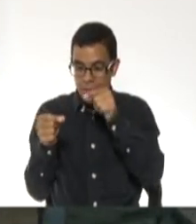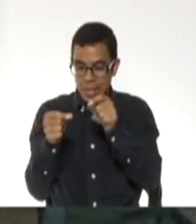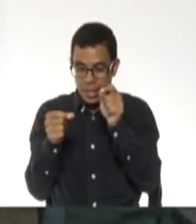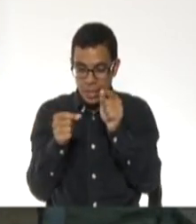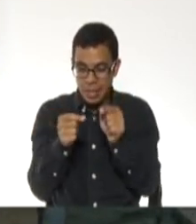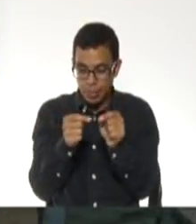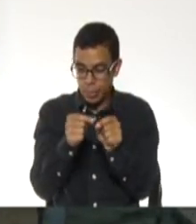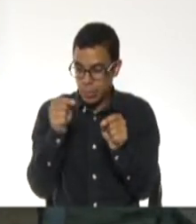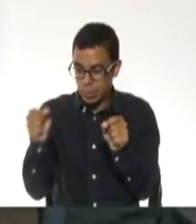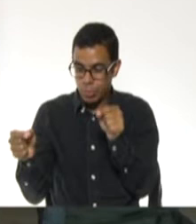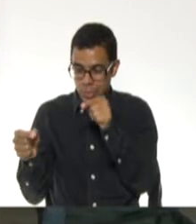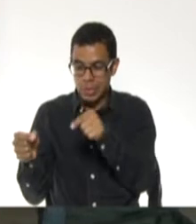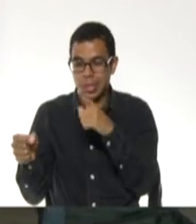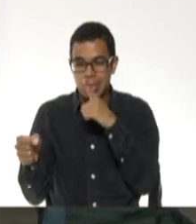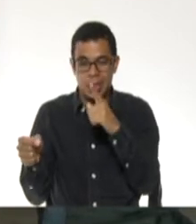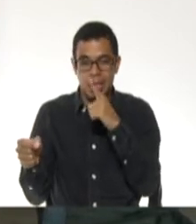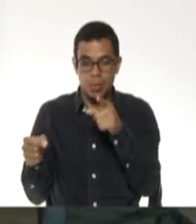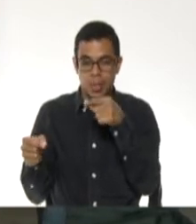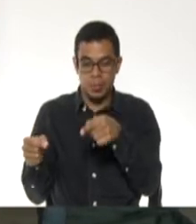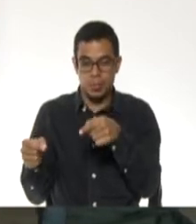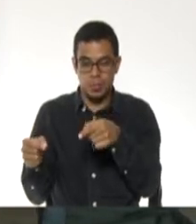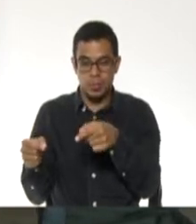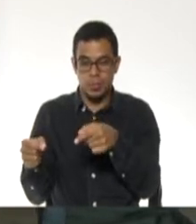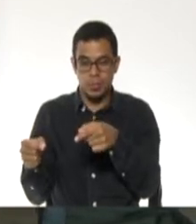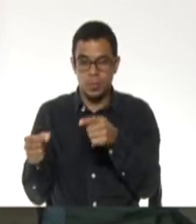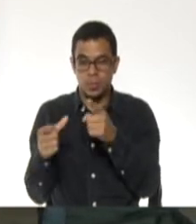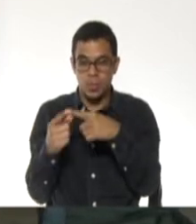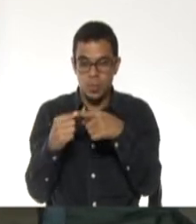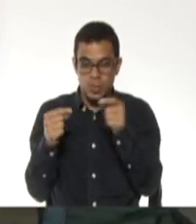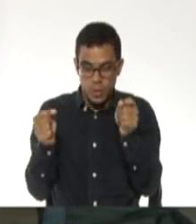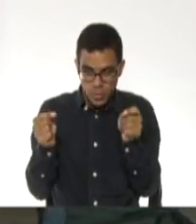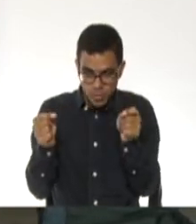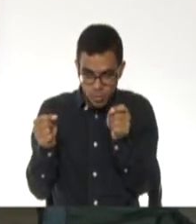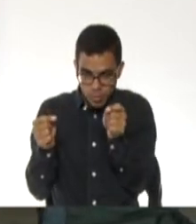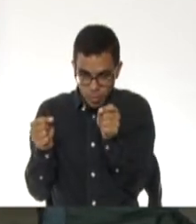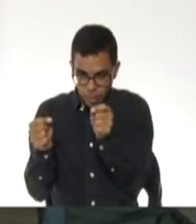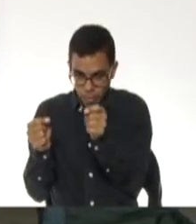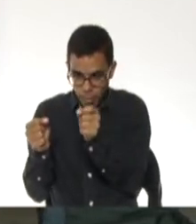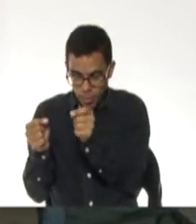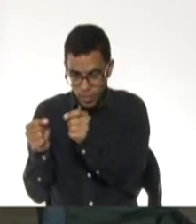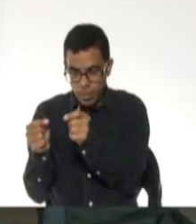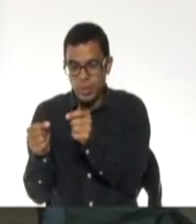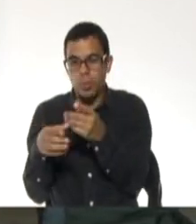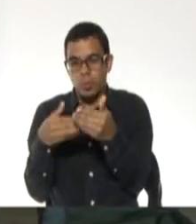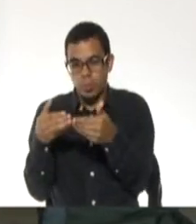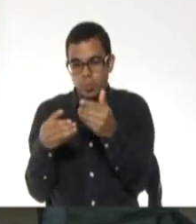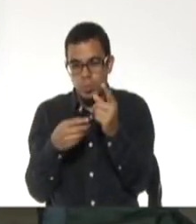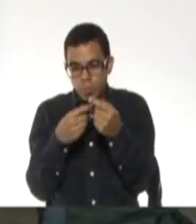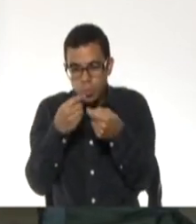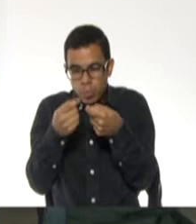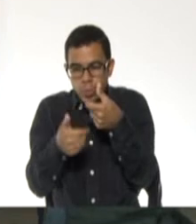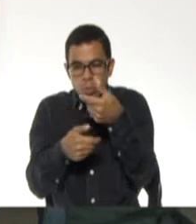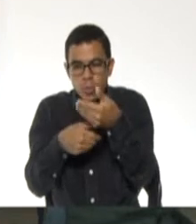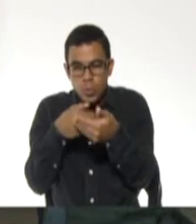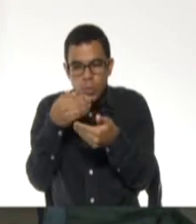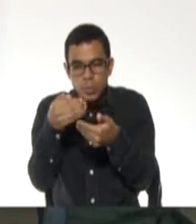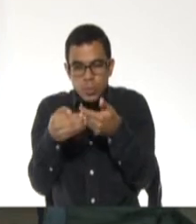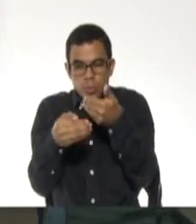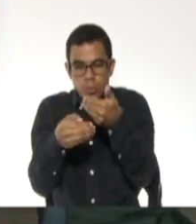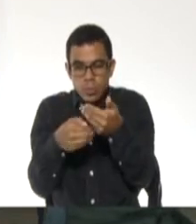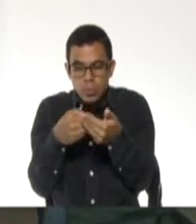cable. Entonces me vengo más acá, a la orillita para verificar que eso sea